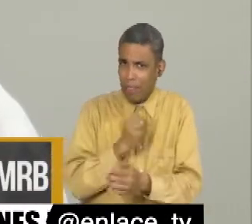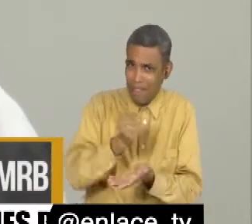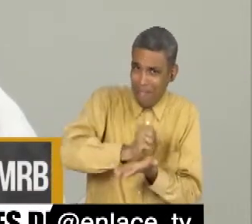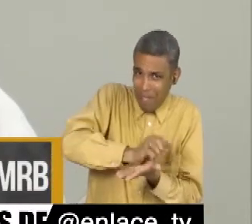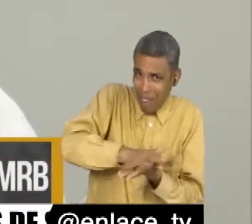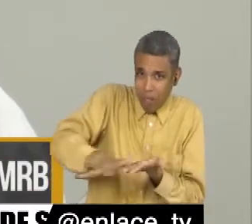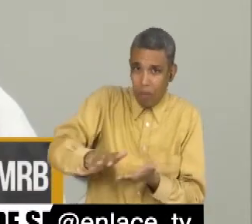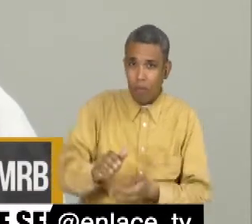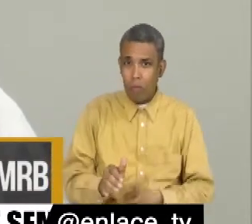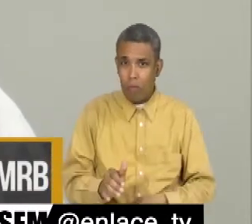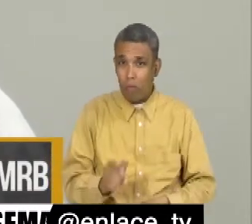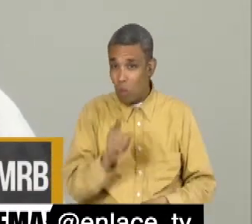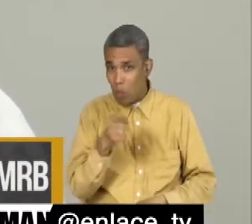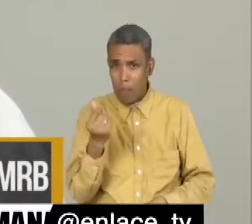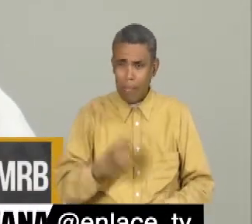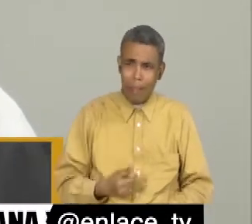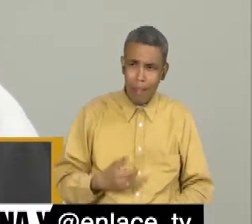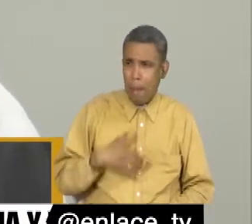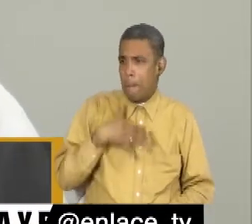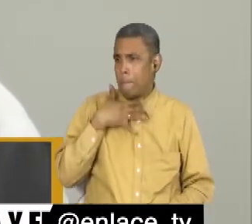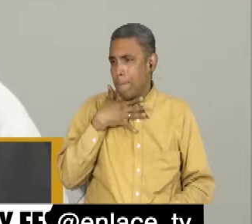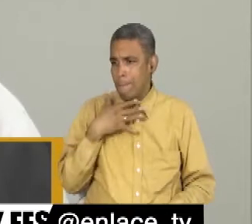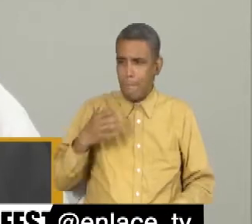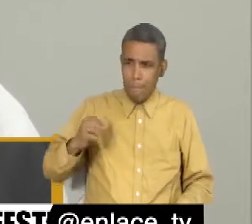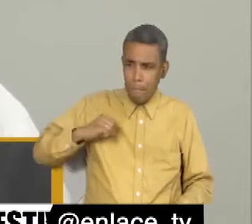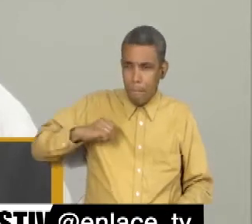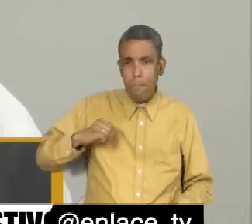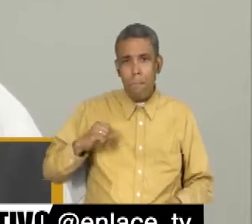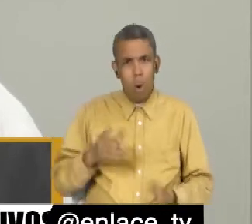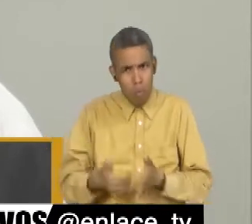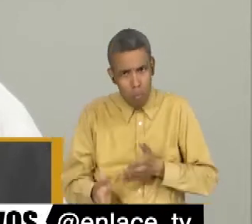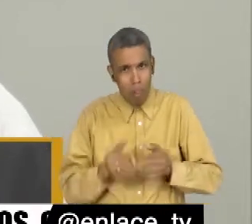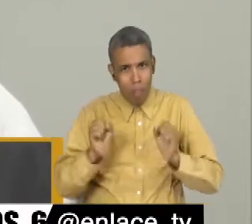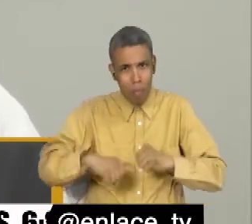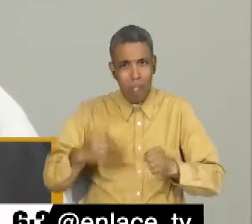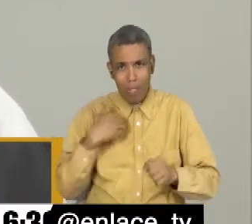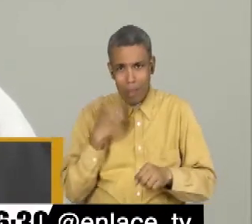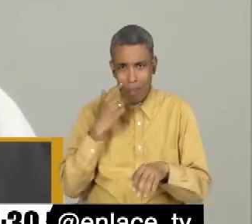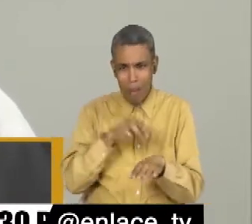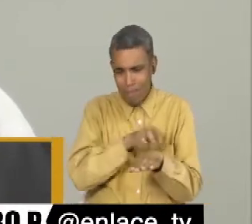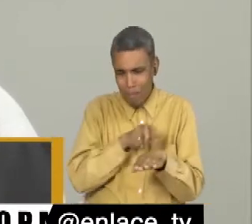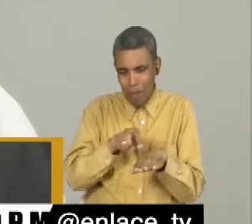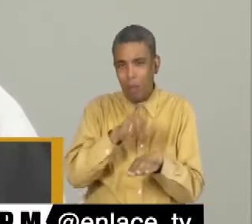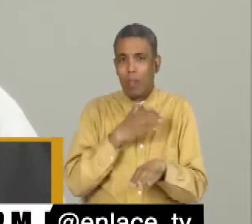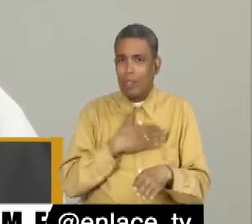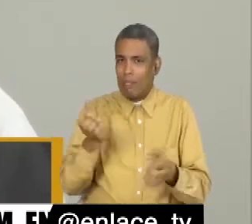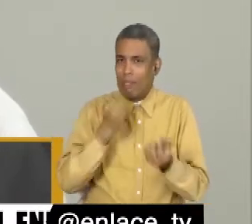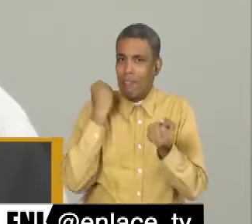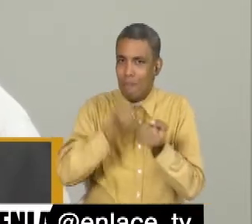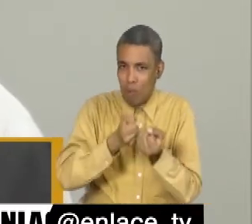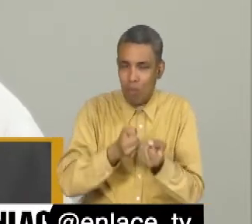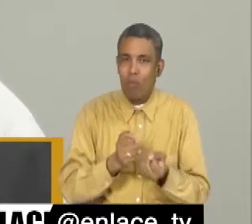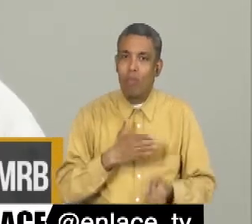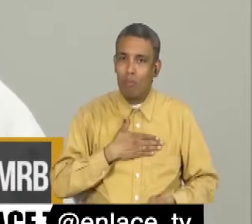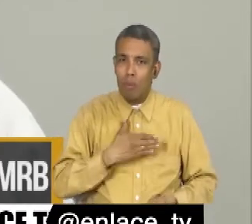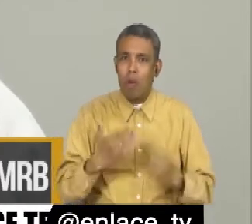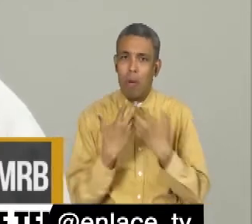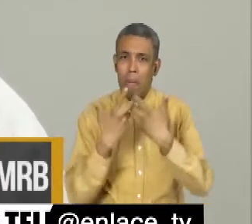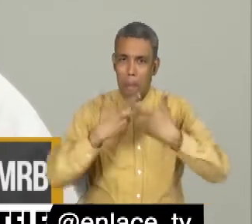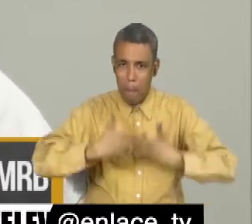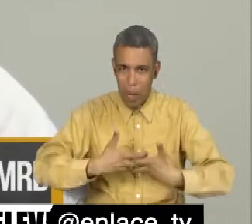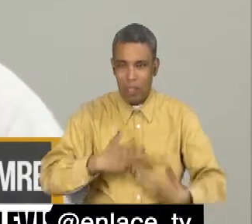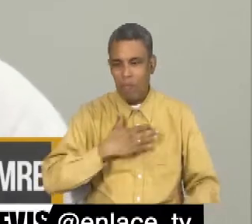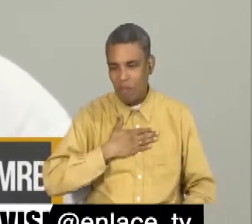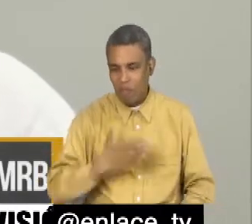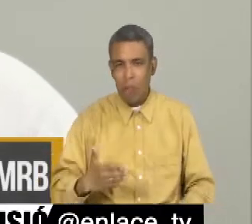pretexto que no quieran asistir pues a esta marcha. Entonces, a todos los esperamos y cuenten con el apoyo del servicio de transporte por parte de